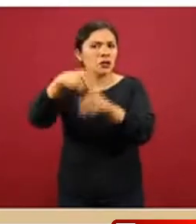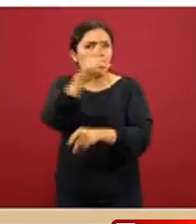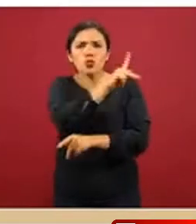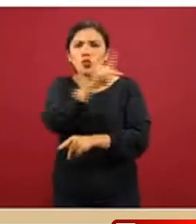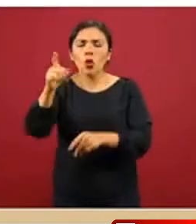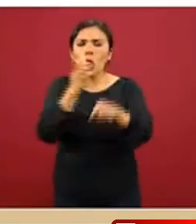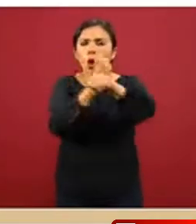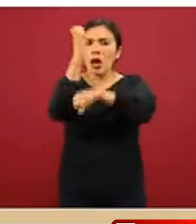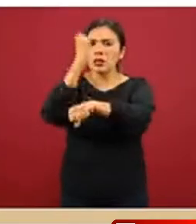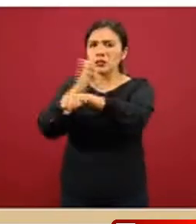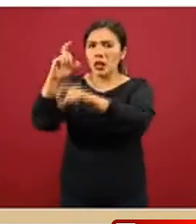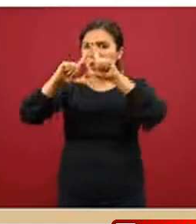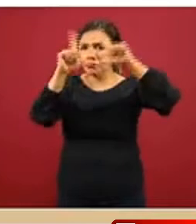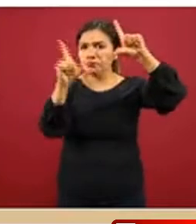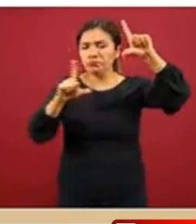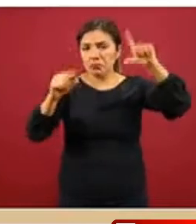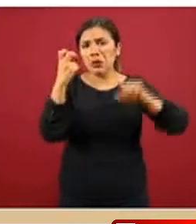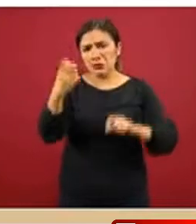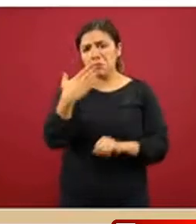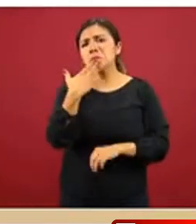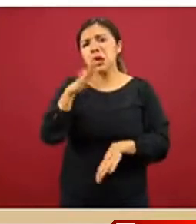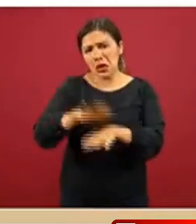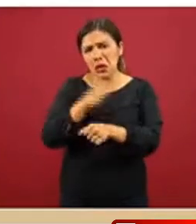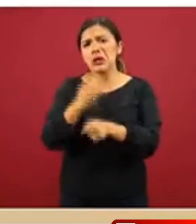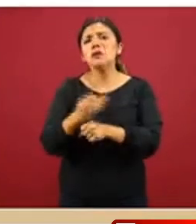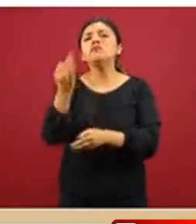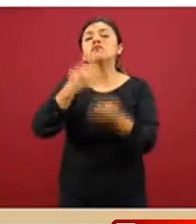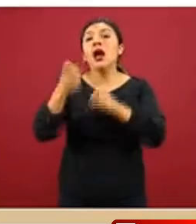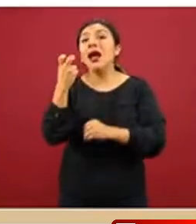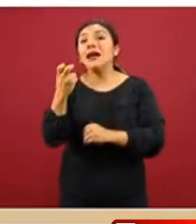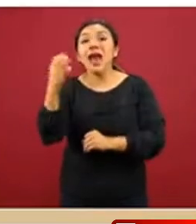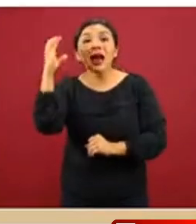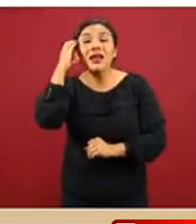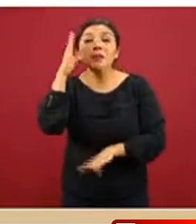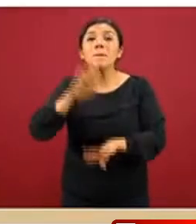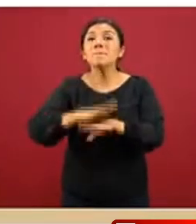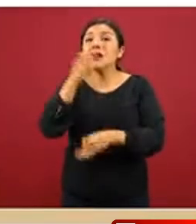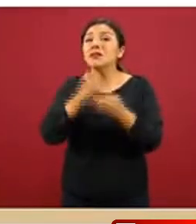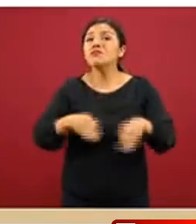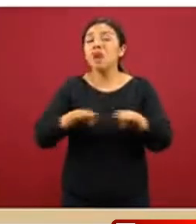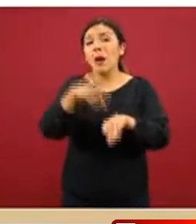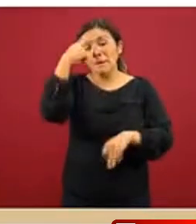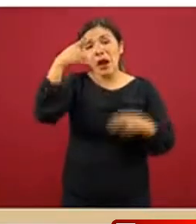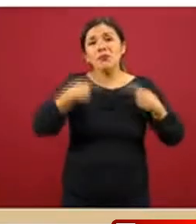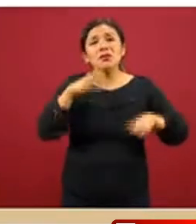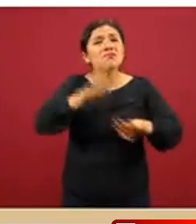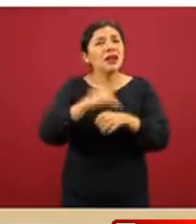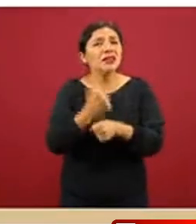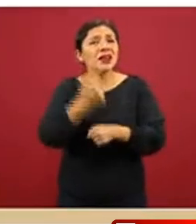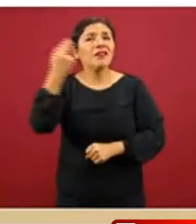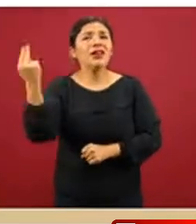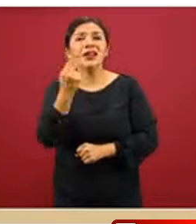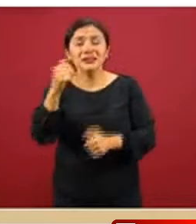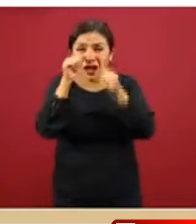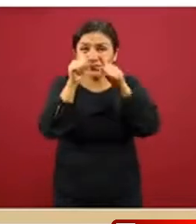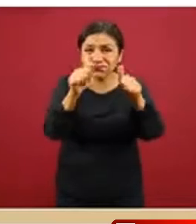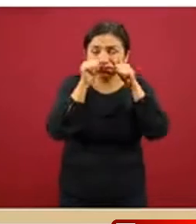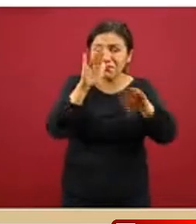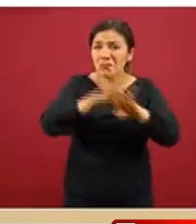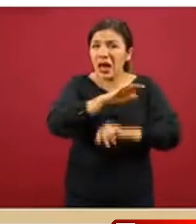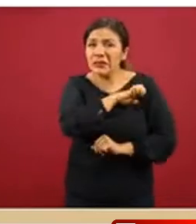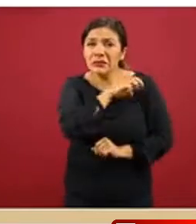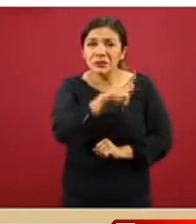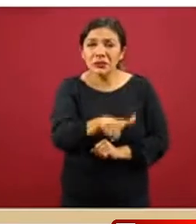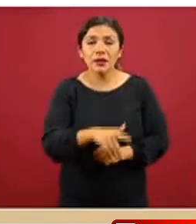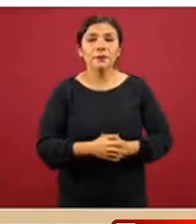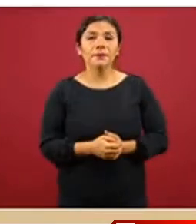entidades federativas, lo cual es bueno, dado que estas camas son precisamente para los pacientes más graves y que requieren de una atención